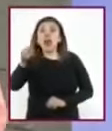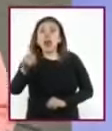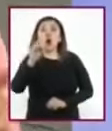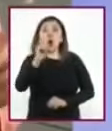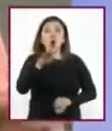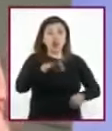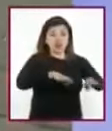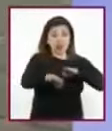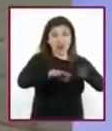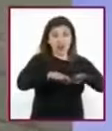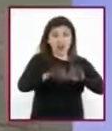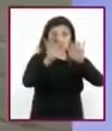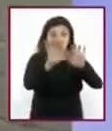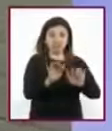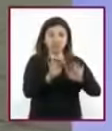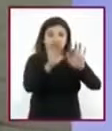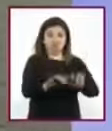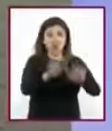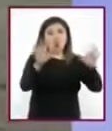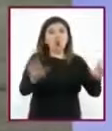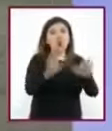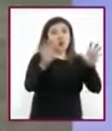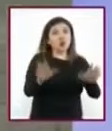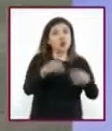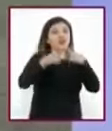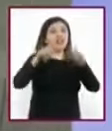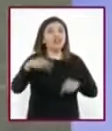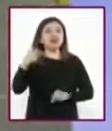trabajar en el ordenador y no en la computadora.